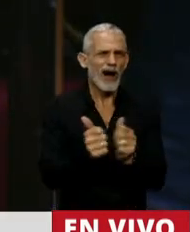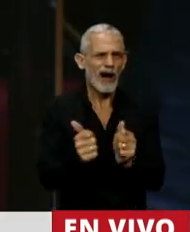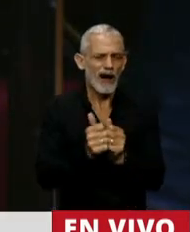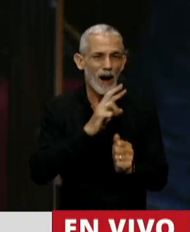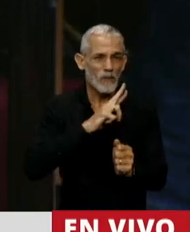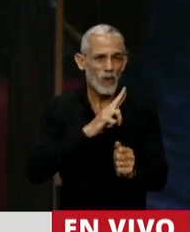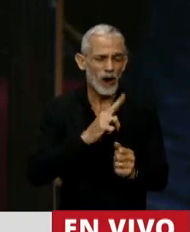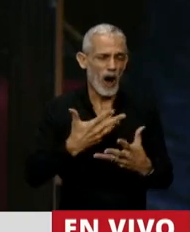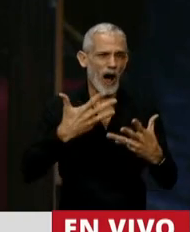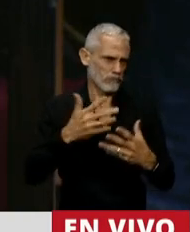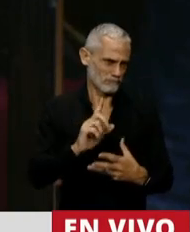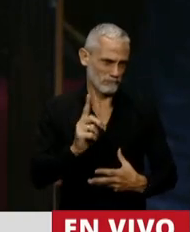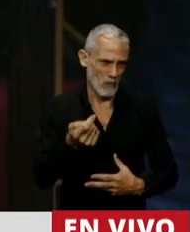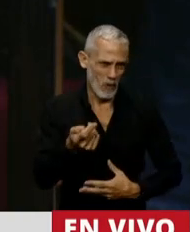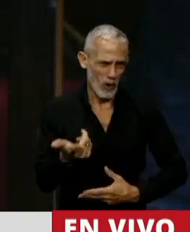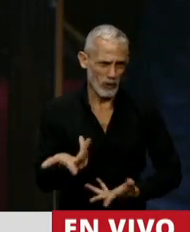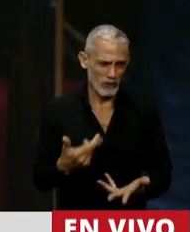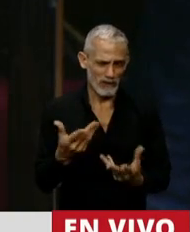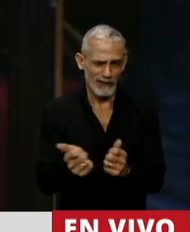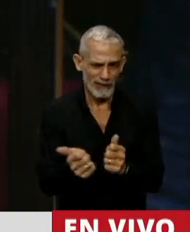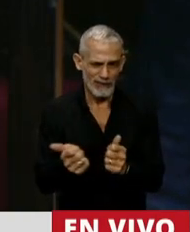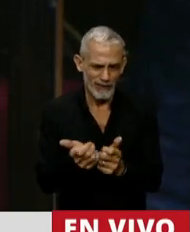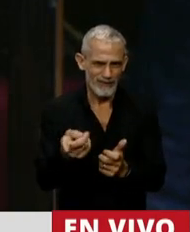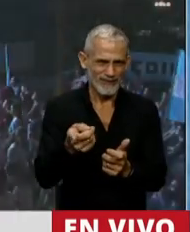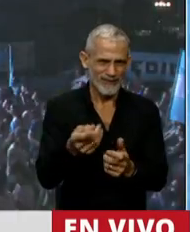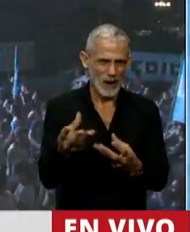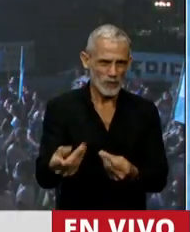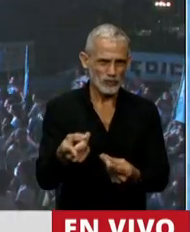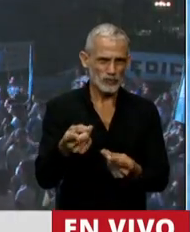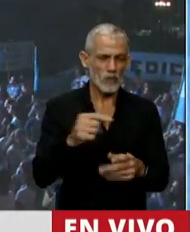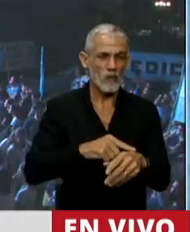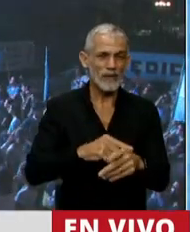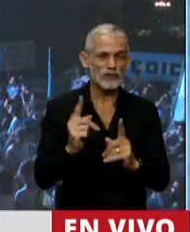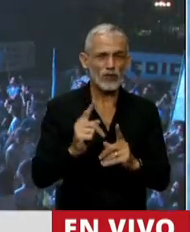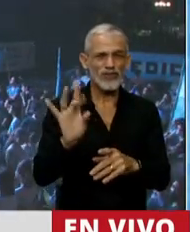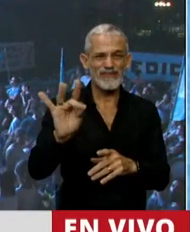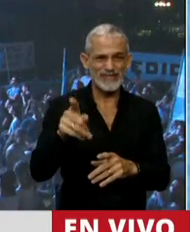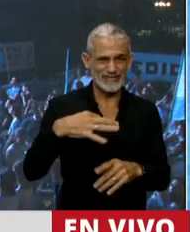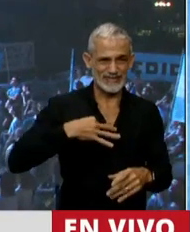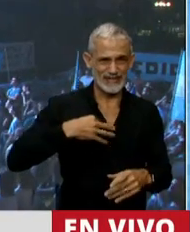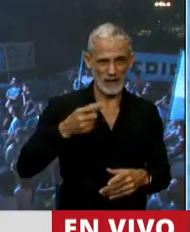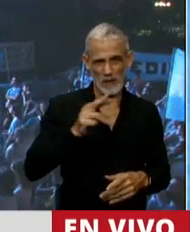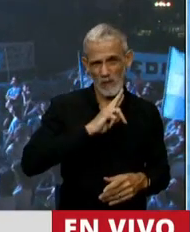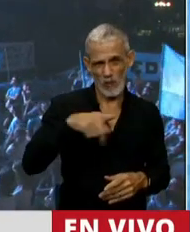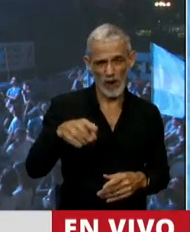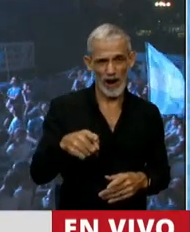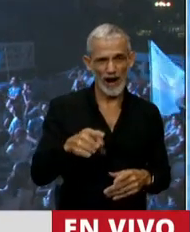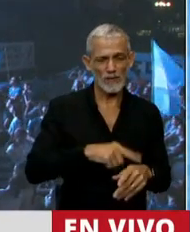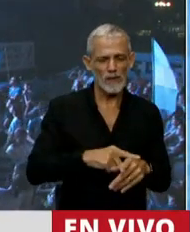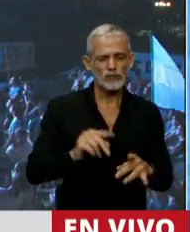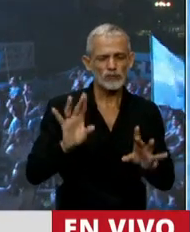mujer. Para acompañar a la mujer en los momentos difíciles, en los momentos